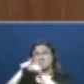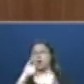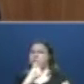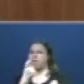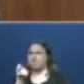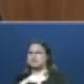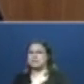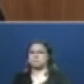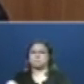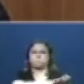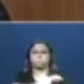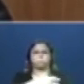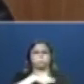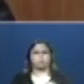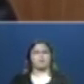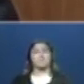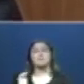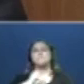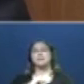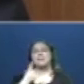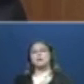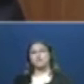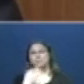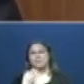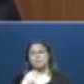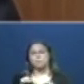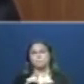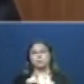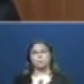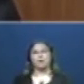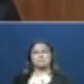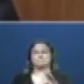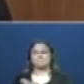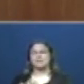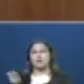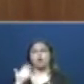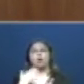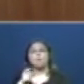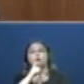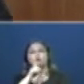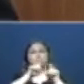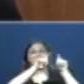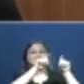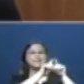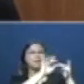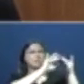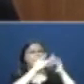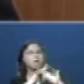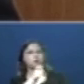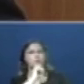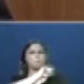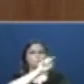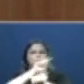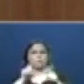algo que nos obliga a establecer un nuevo marco de relación con el mapa de entidades que va resultando de la reestructuración